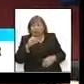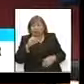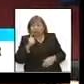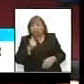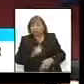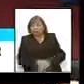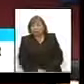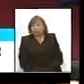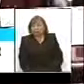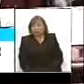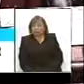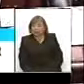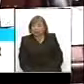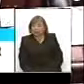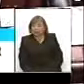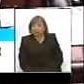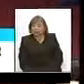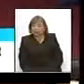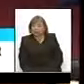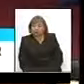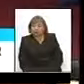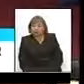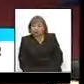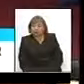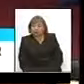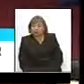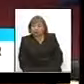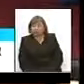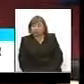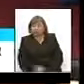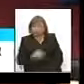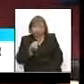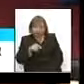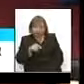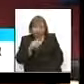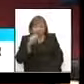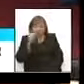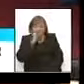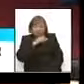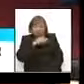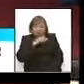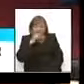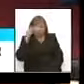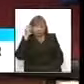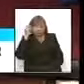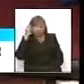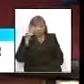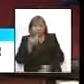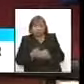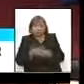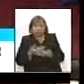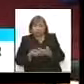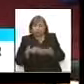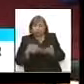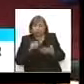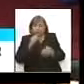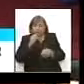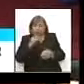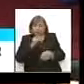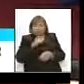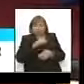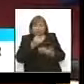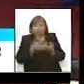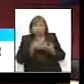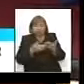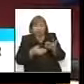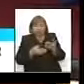Para concluir. Pero en Chile, por la tradición de Chile y por la las cosas que hizo Allende, en Chile la democracia se mantiene